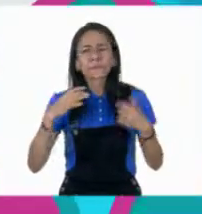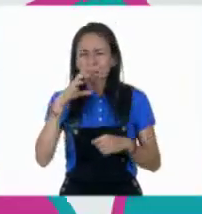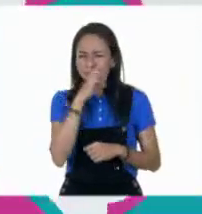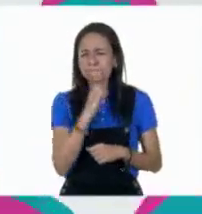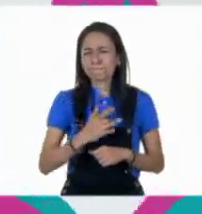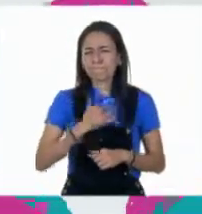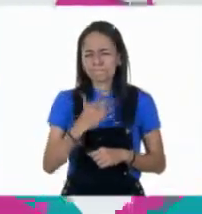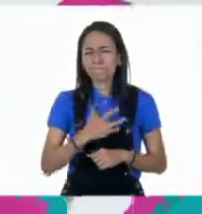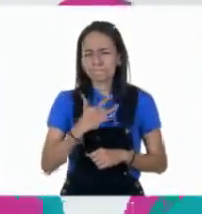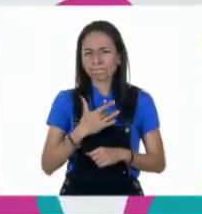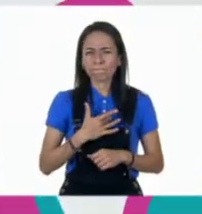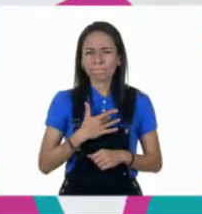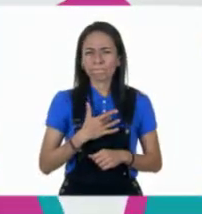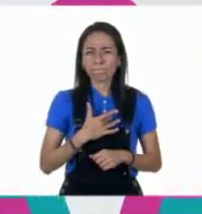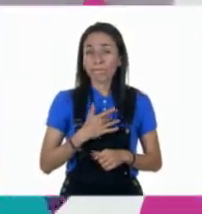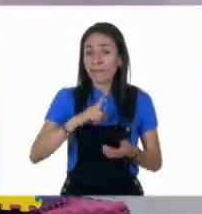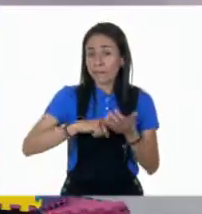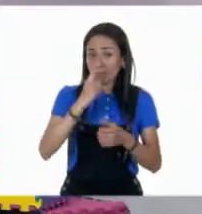época del año.